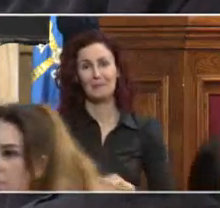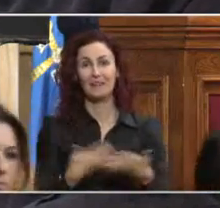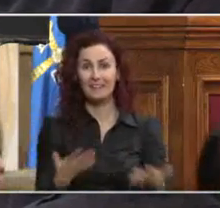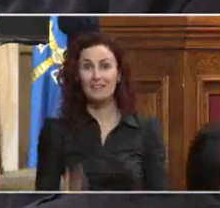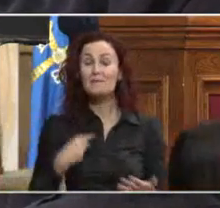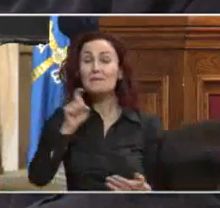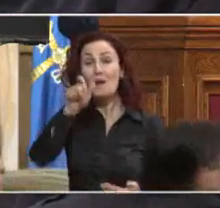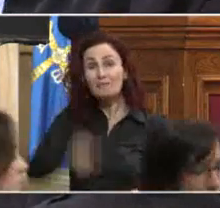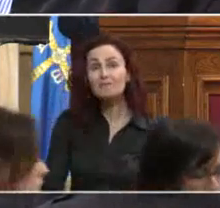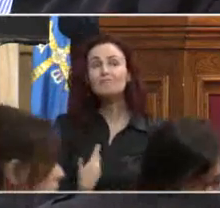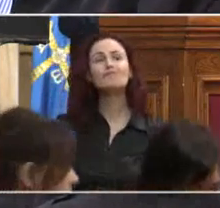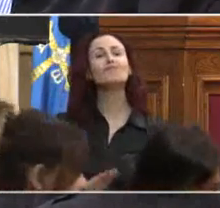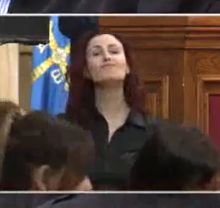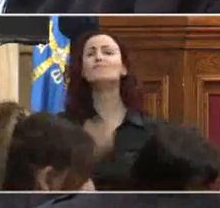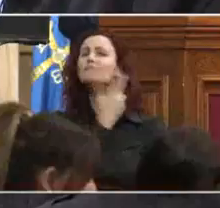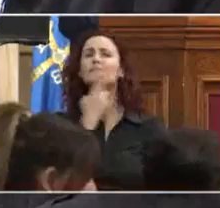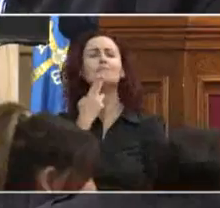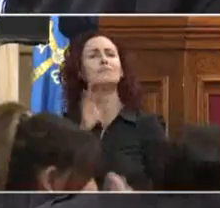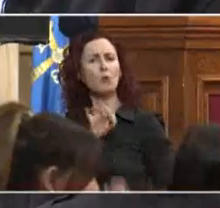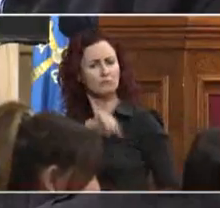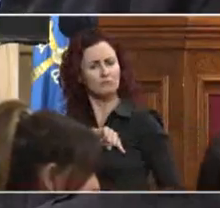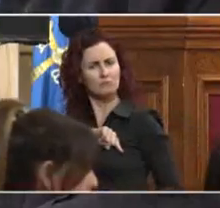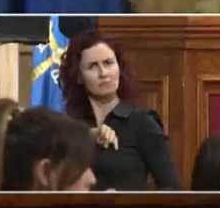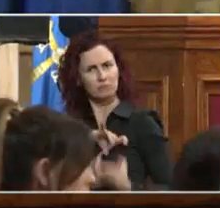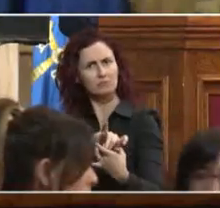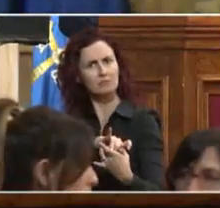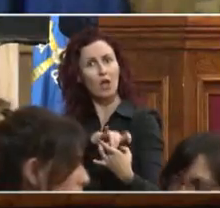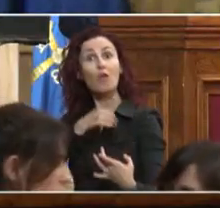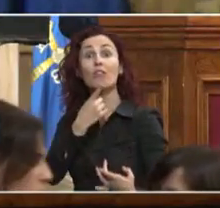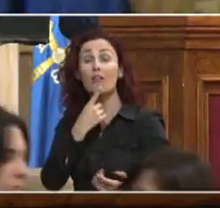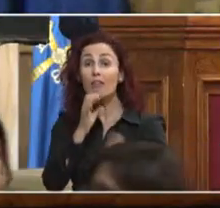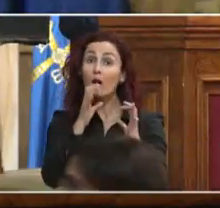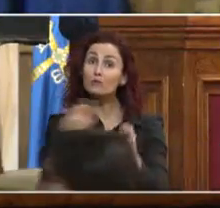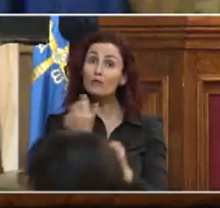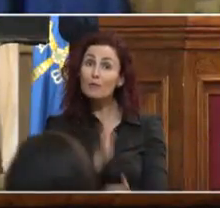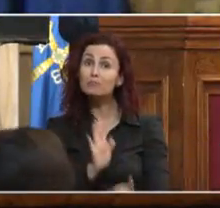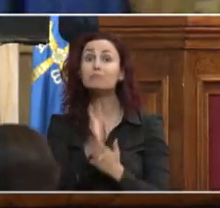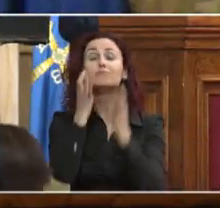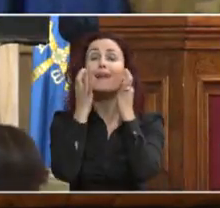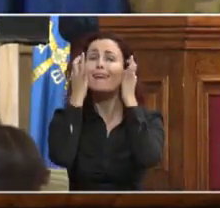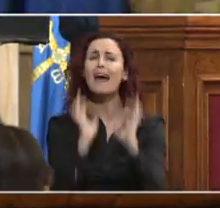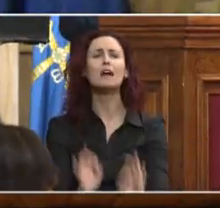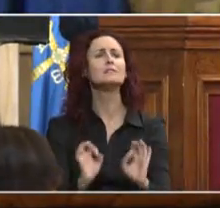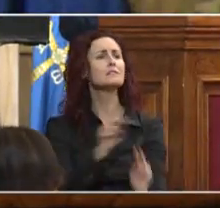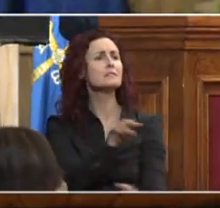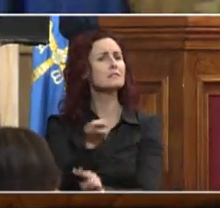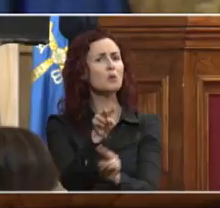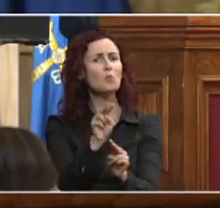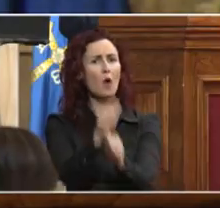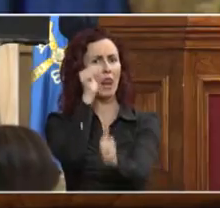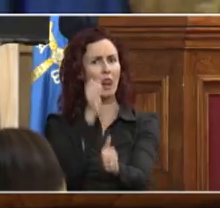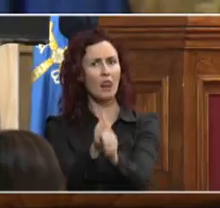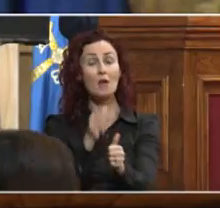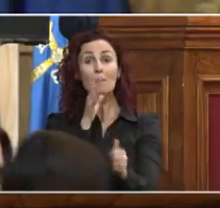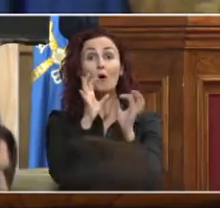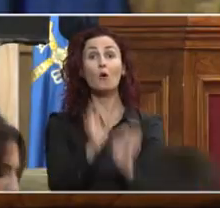Mastro Piero demuestra un fuerte compromiso ontológico cuando afirma que hay que presentar la realidad tal y como es en sí misma. Por eso